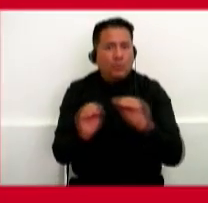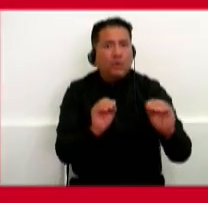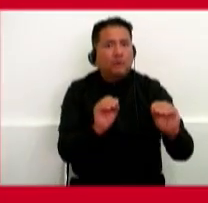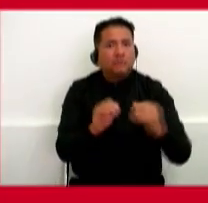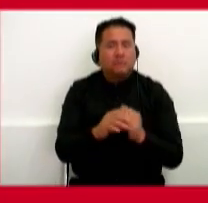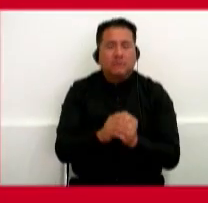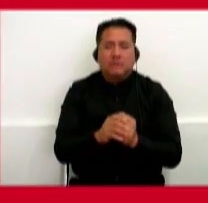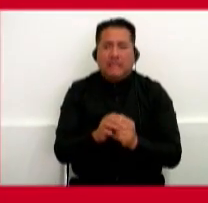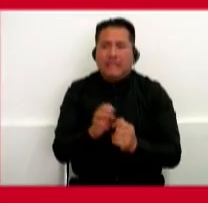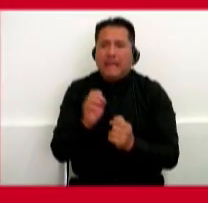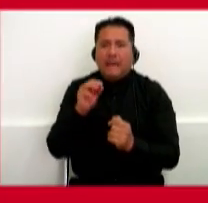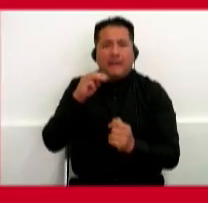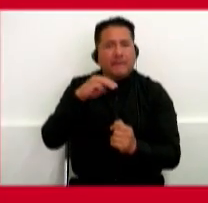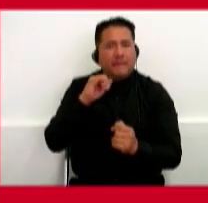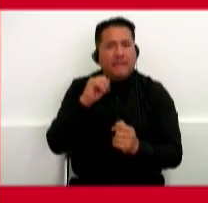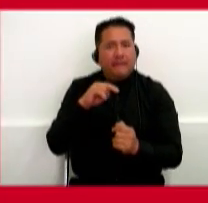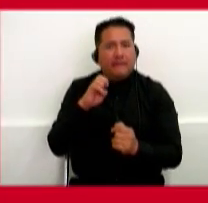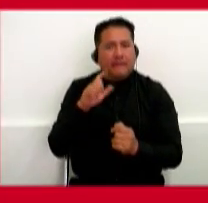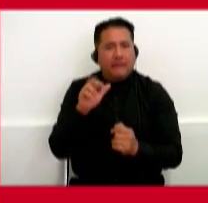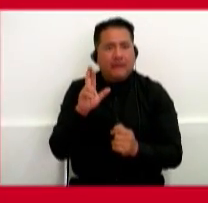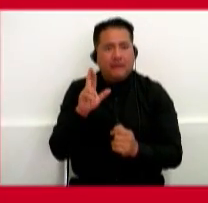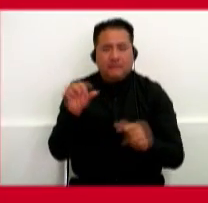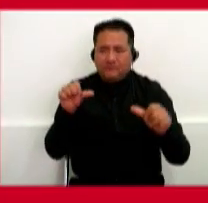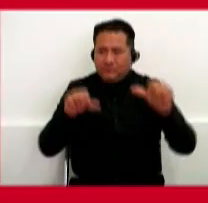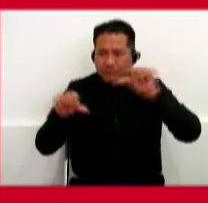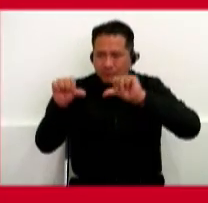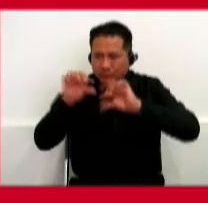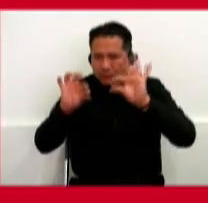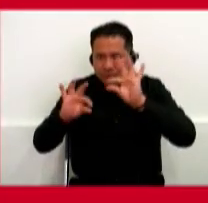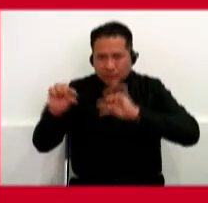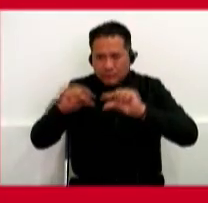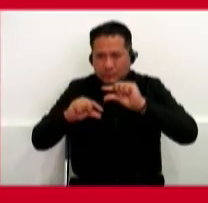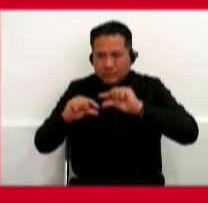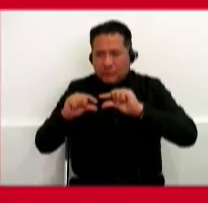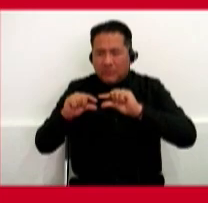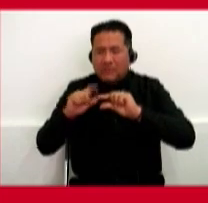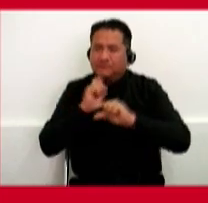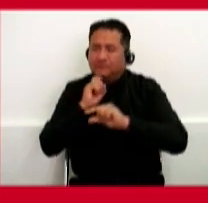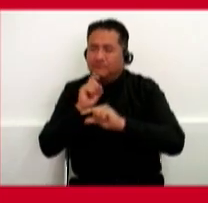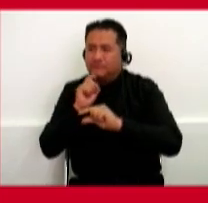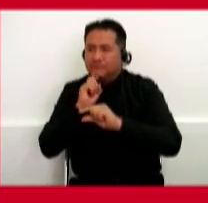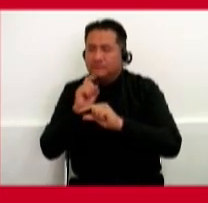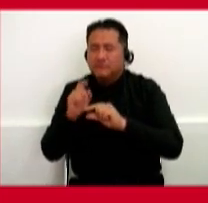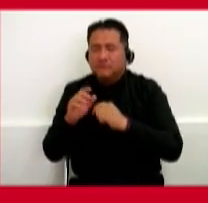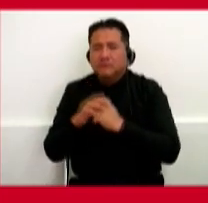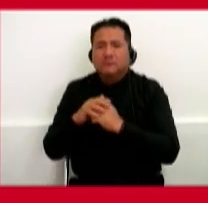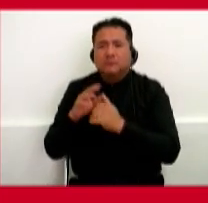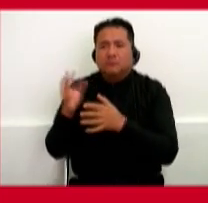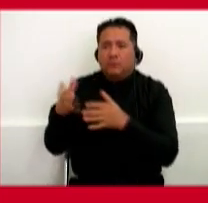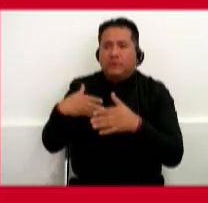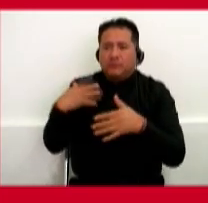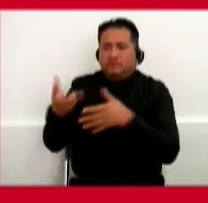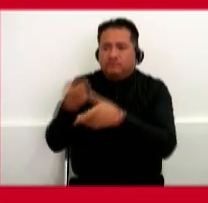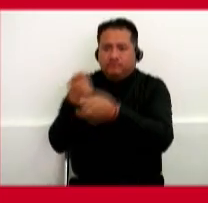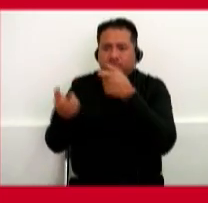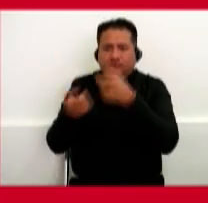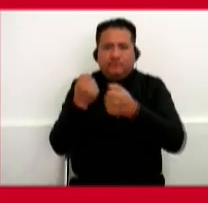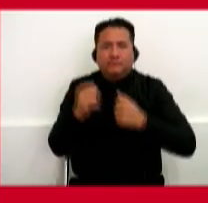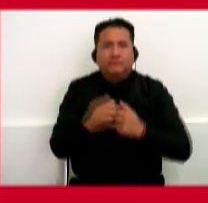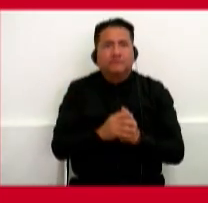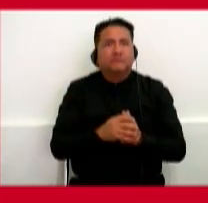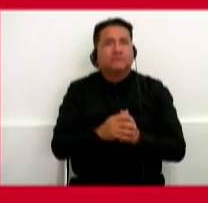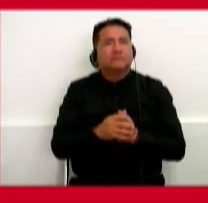extrayendo también es variable en el tiempo, entonces se agrega una variable muy importante, que es la georreferenciación de la